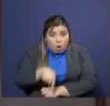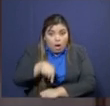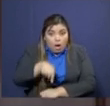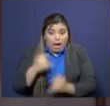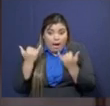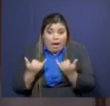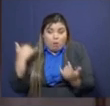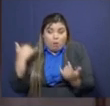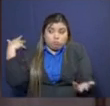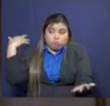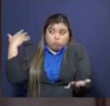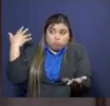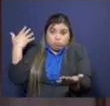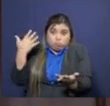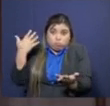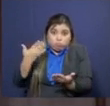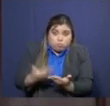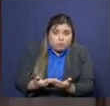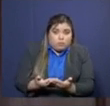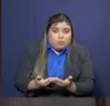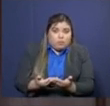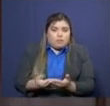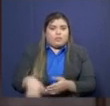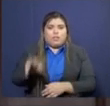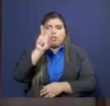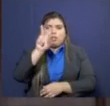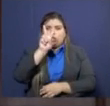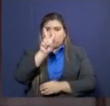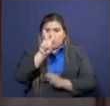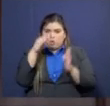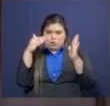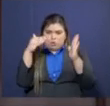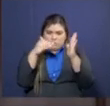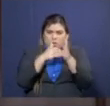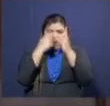diarias y en ocasiones sobrepasamos las 3.000,